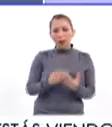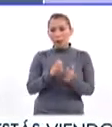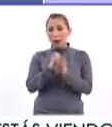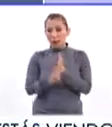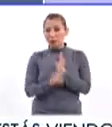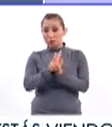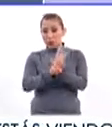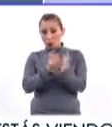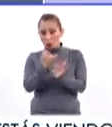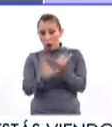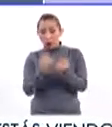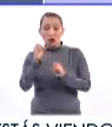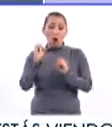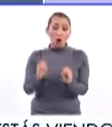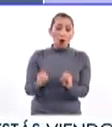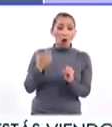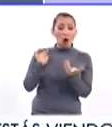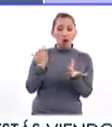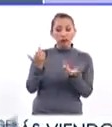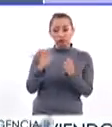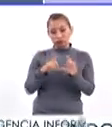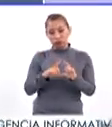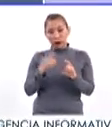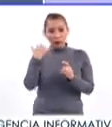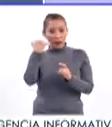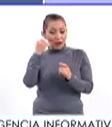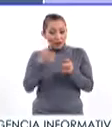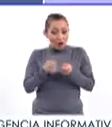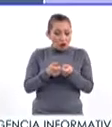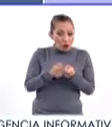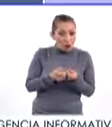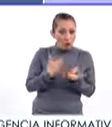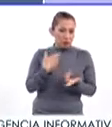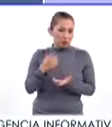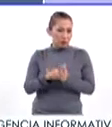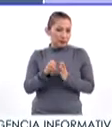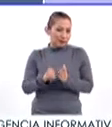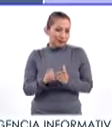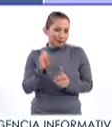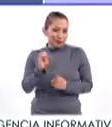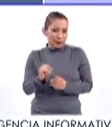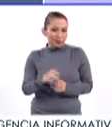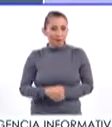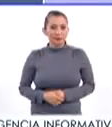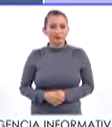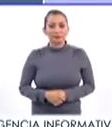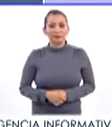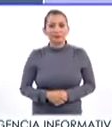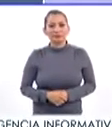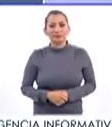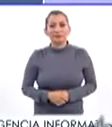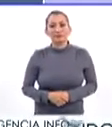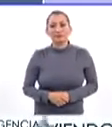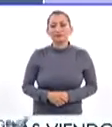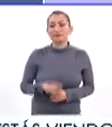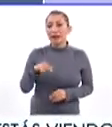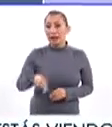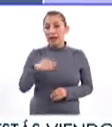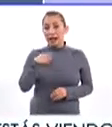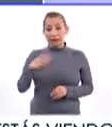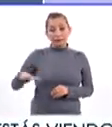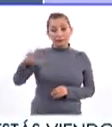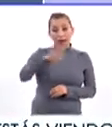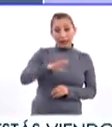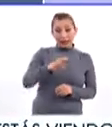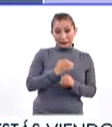como los videojuegos o los dispositivos portátiles inteligentes, incluidos, por supuesto, los teléfonos inteligentes. El Estado Mundial de